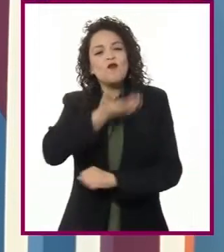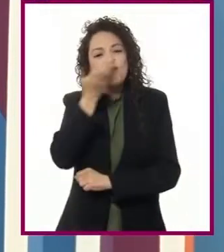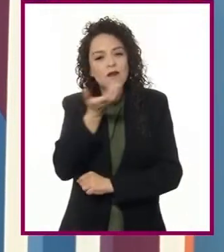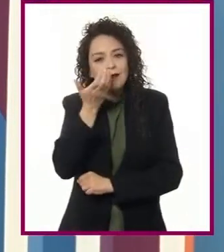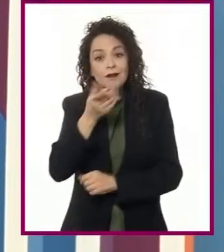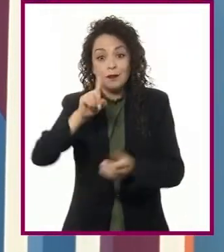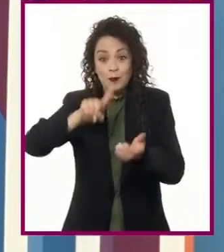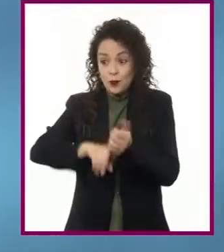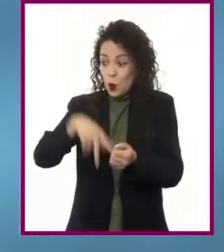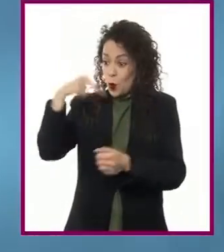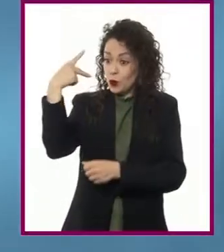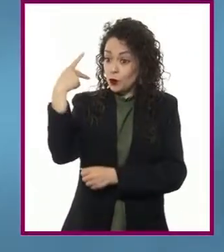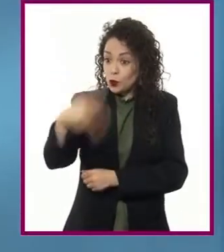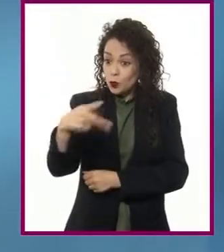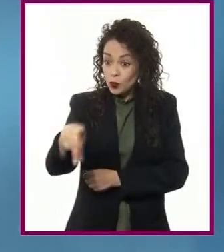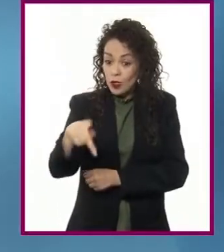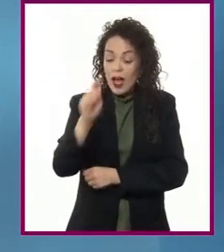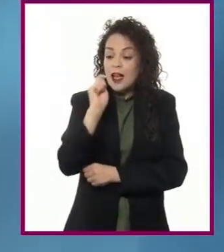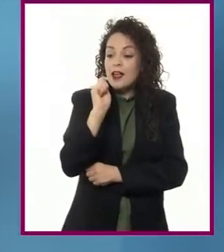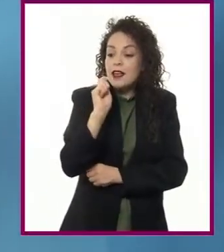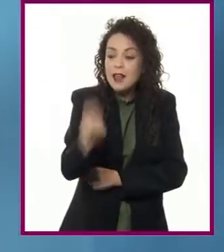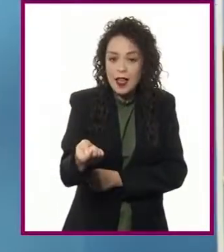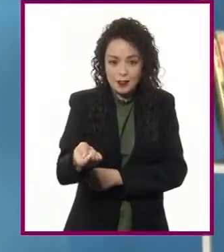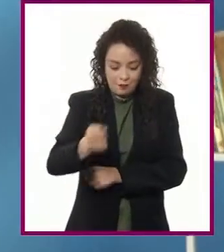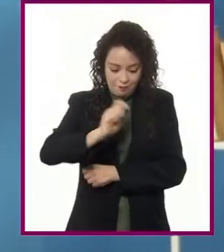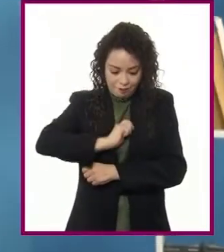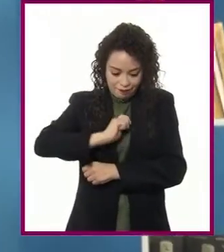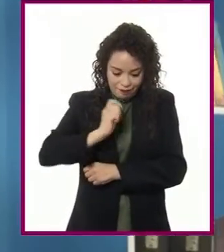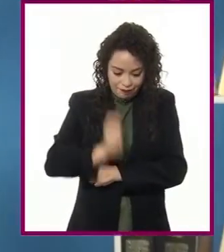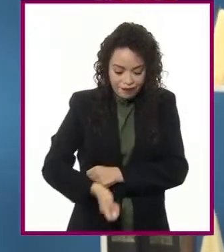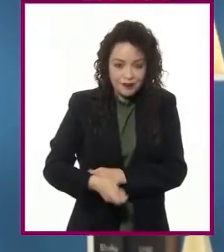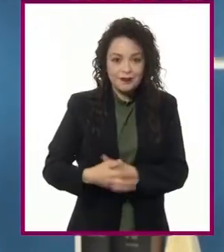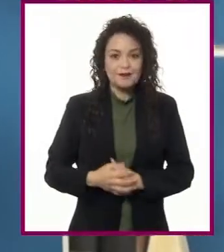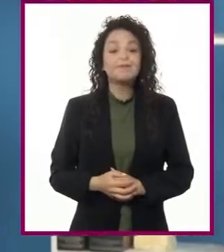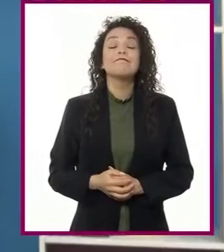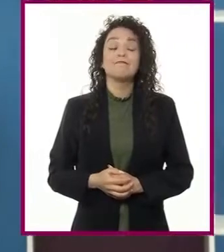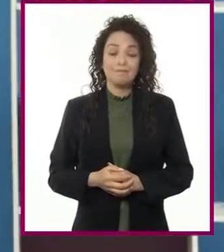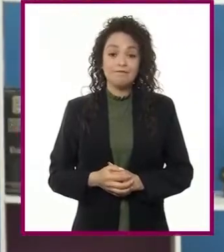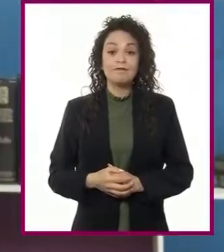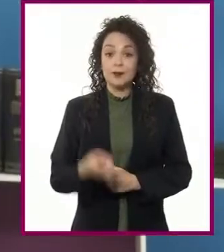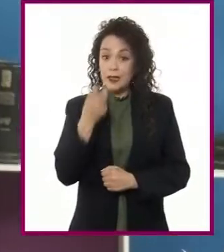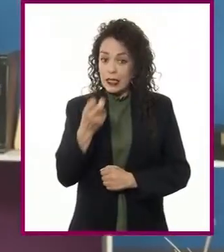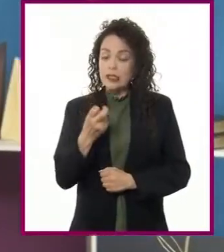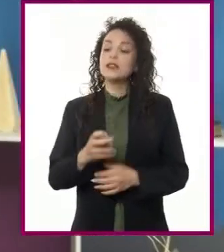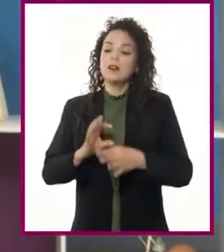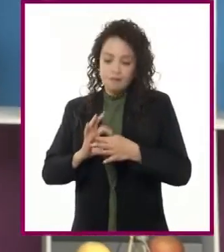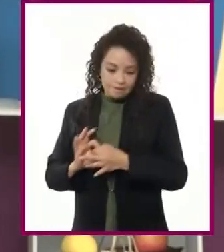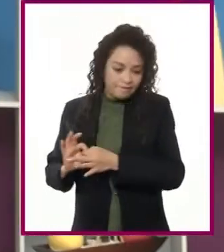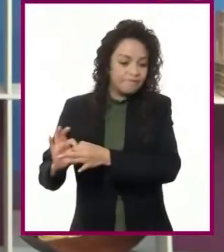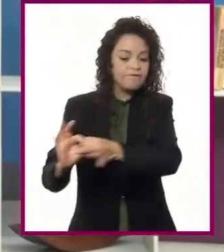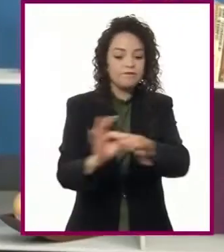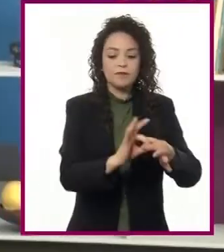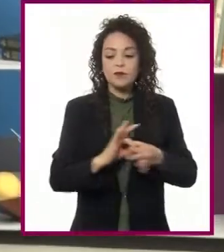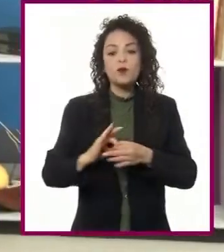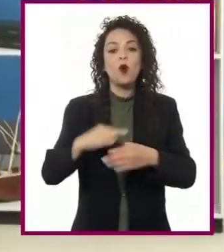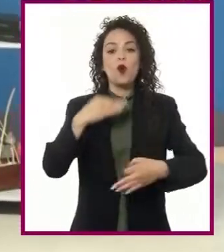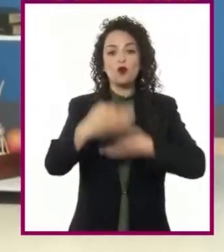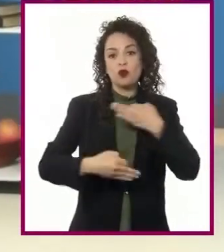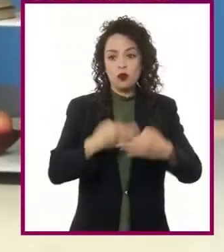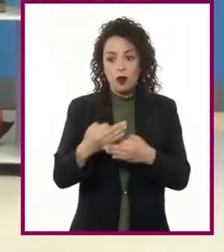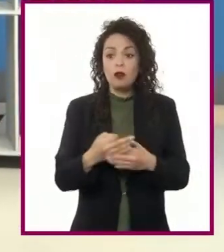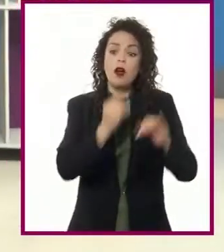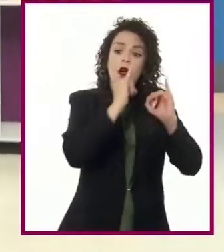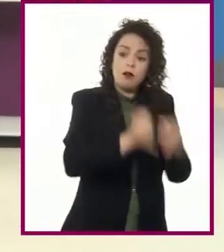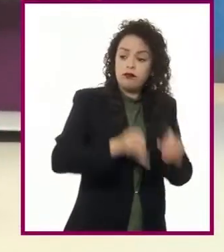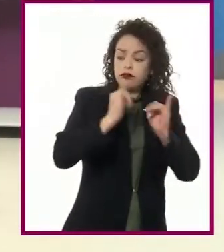identidad. Como hemos dicho, la identidad se forma en común. Por supuesto que cada uno toma individualmente